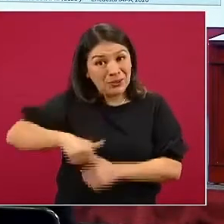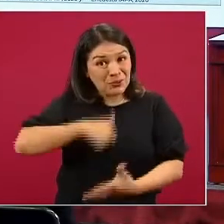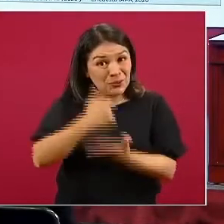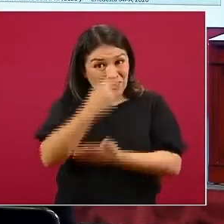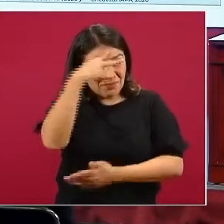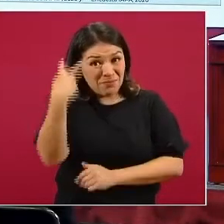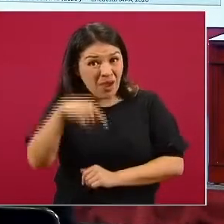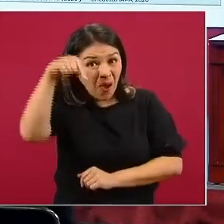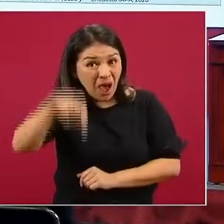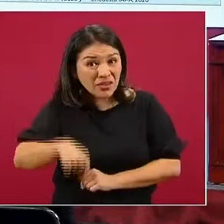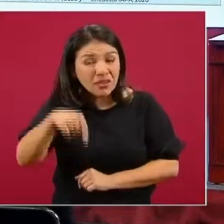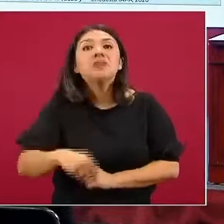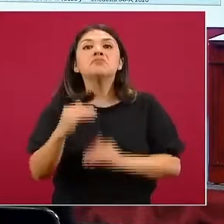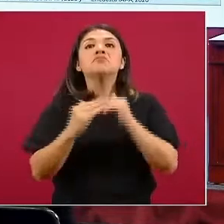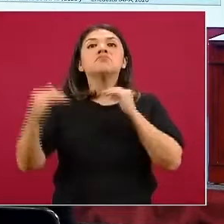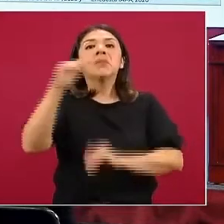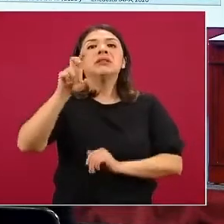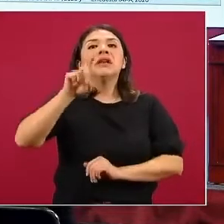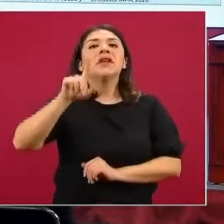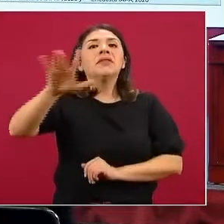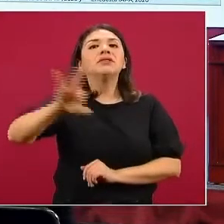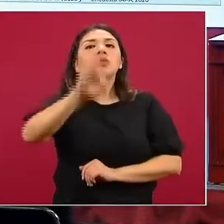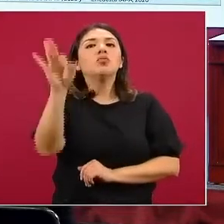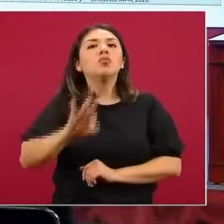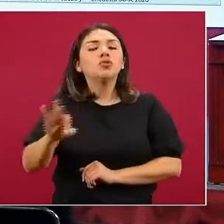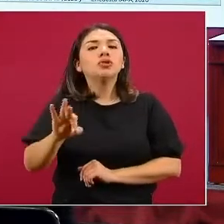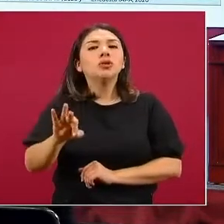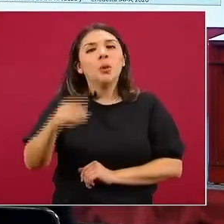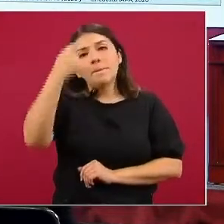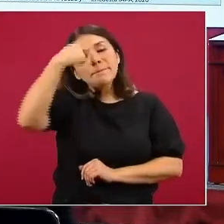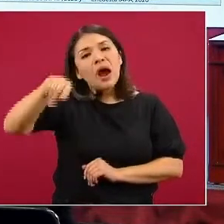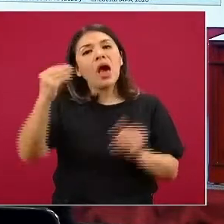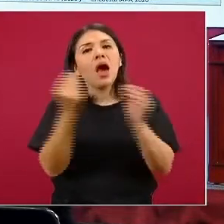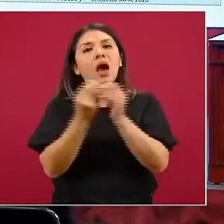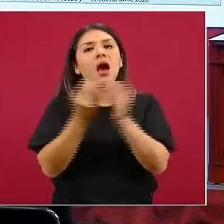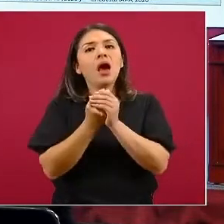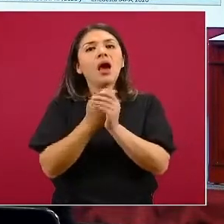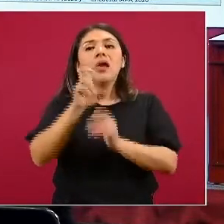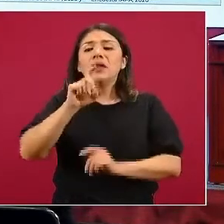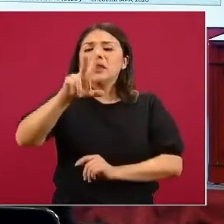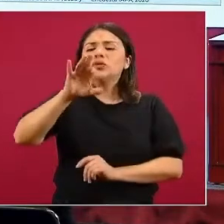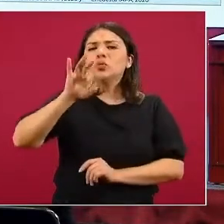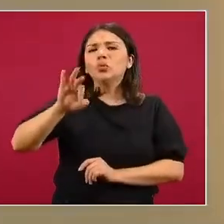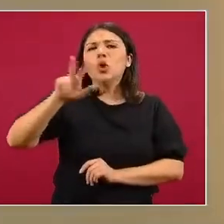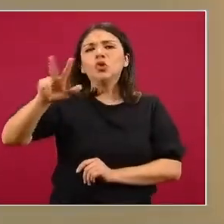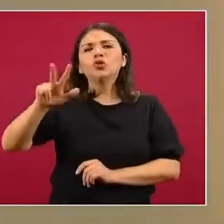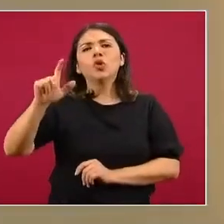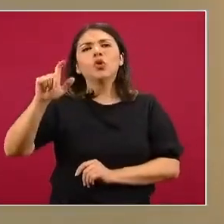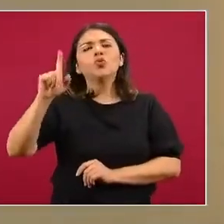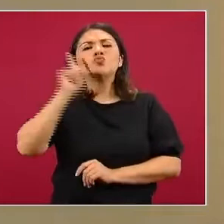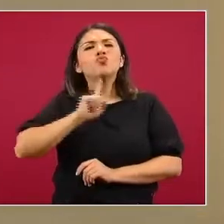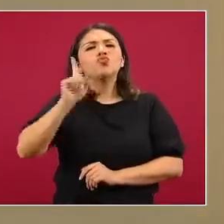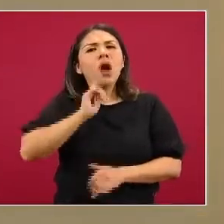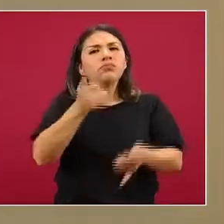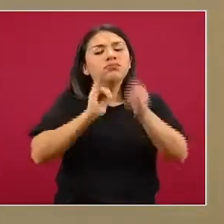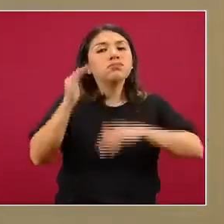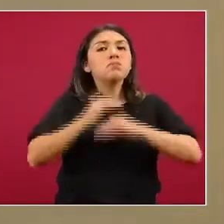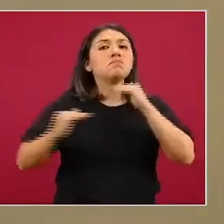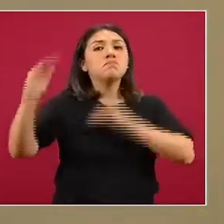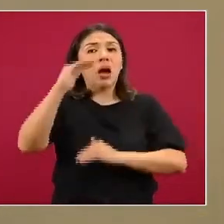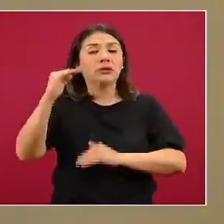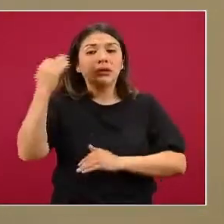Ciudad de México, aumentó un 35%, 35.8% el consumo de alcohol durante esta